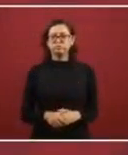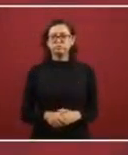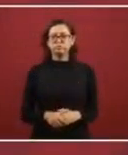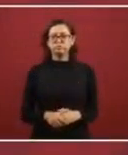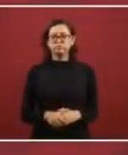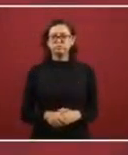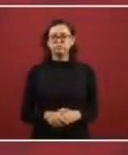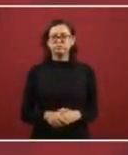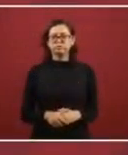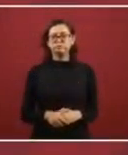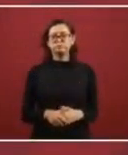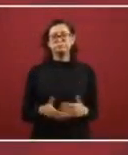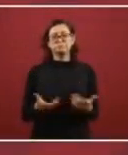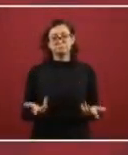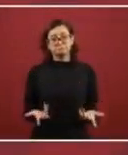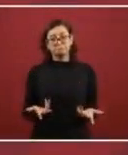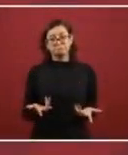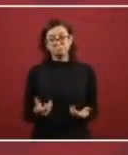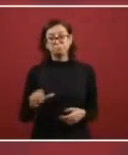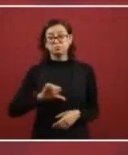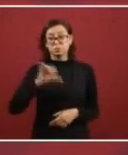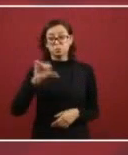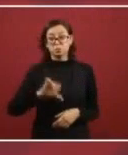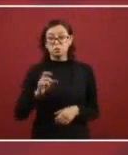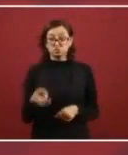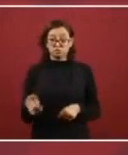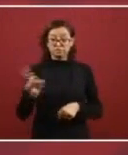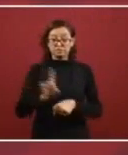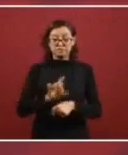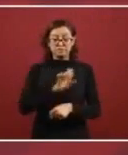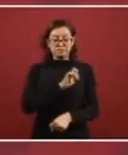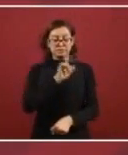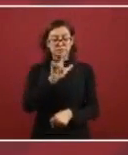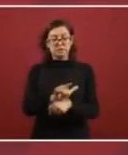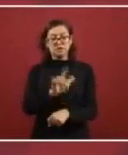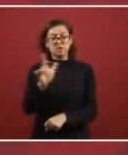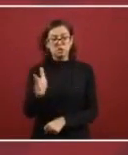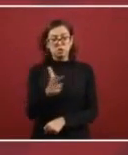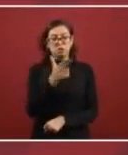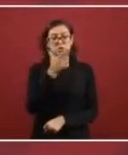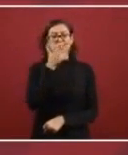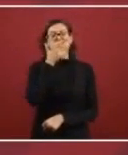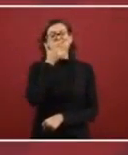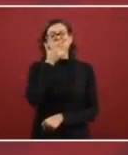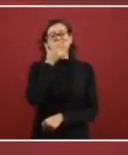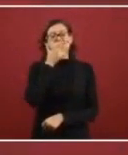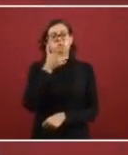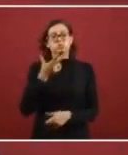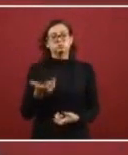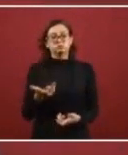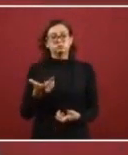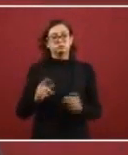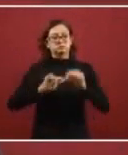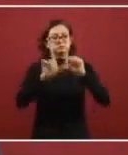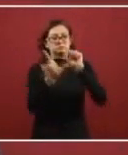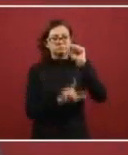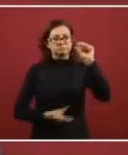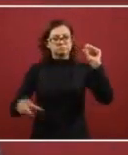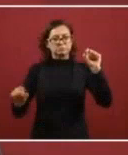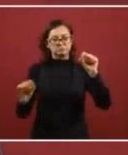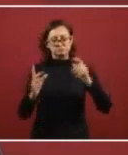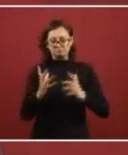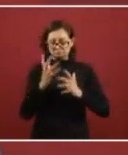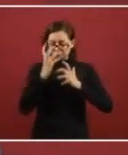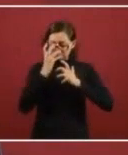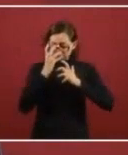por ser un día especial de luto nacional,